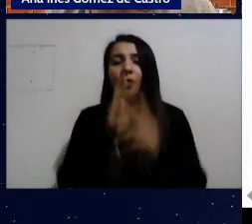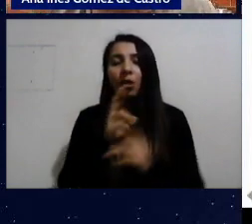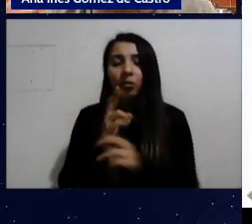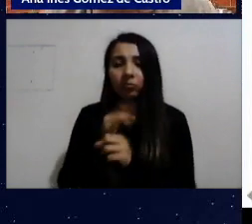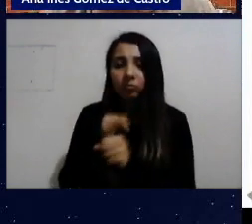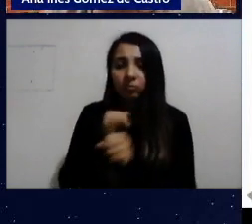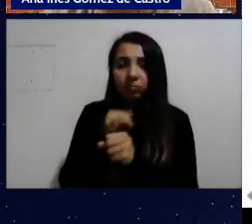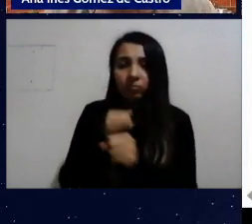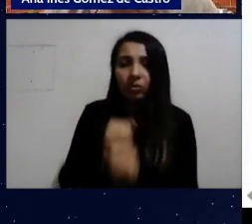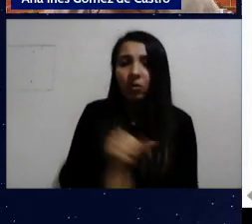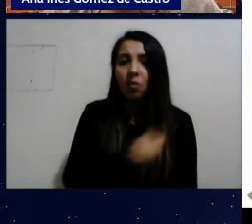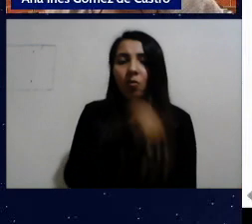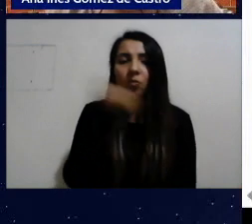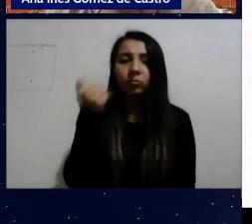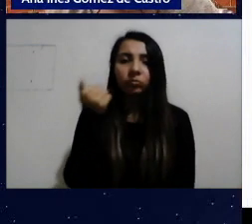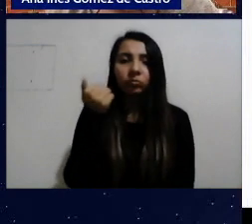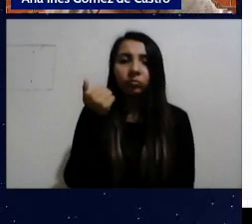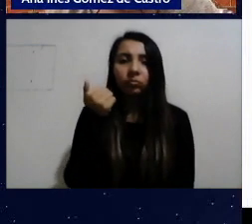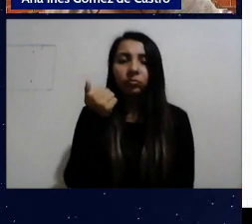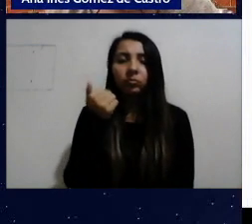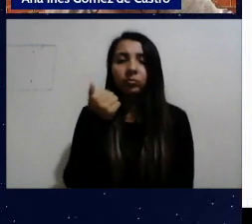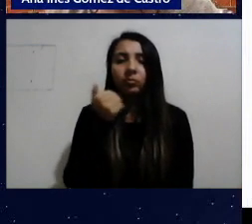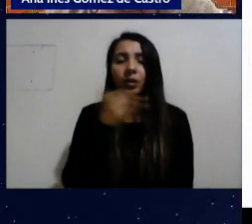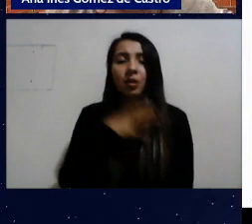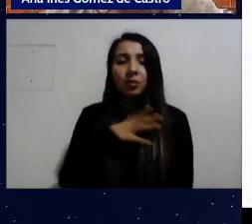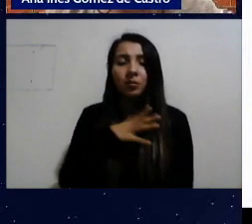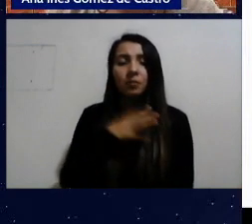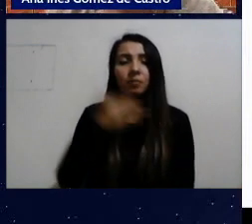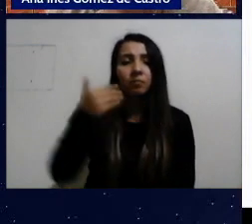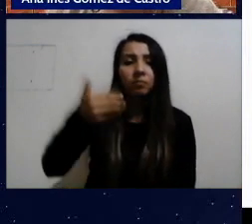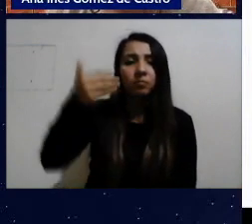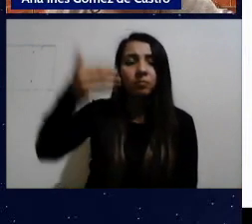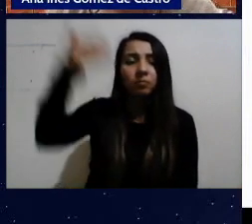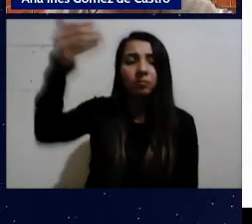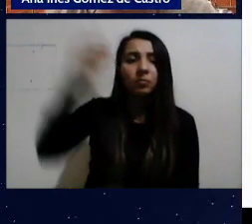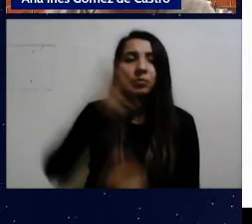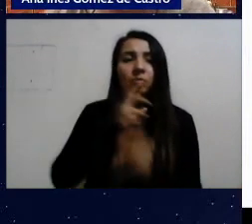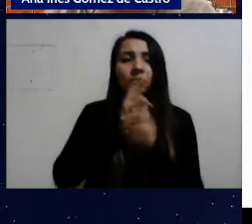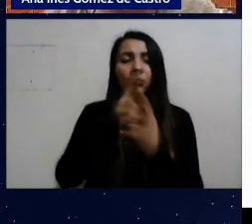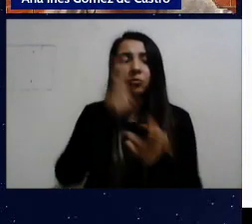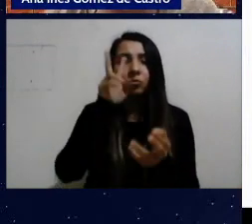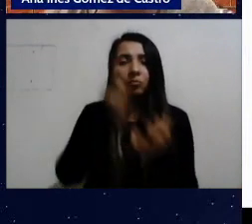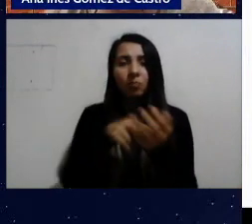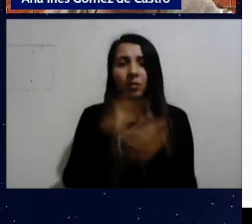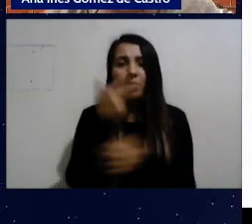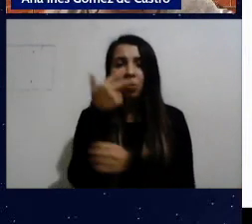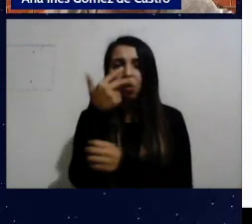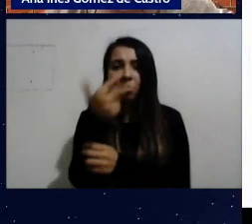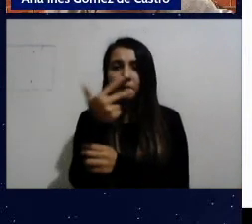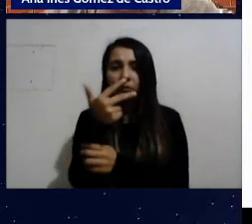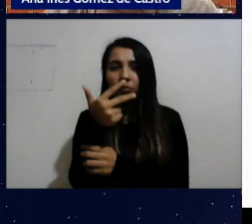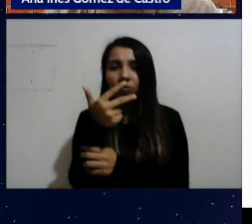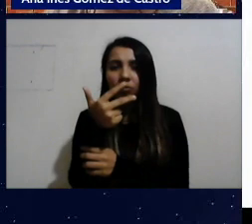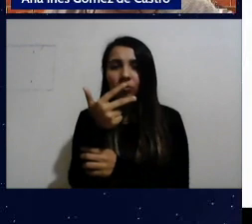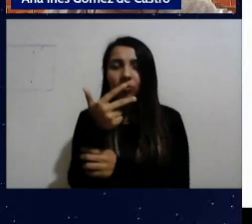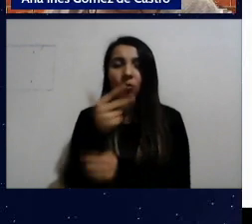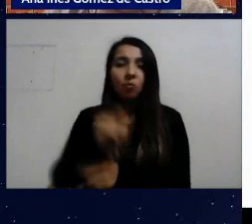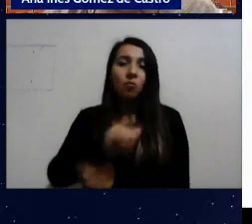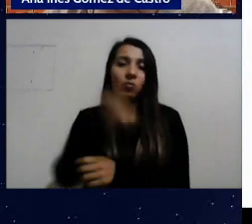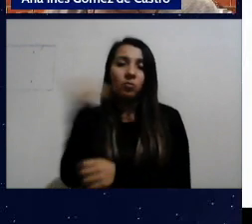los resultados del experimento del 2002 de Muñoz Caro, y resultados posteriores en